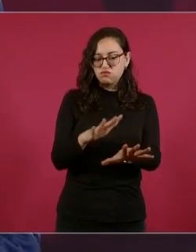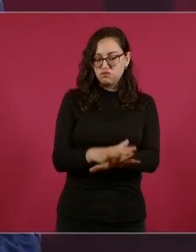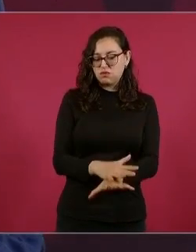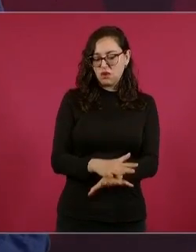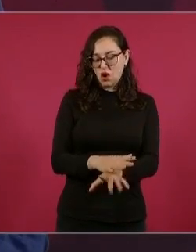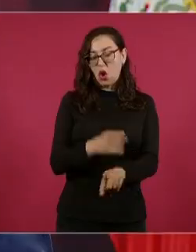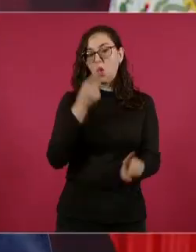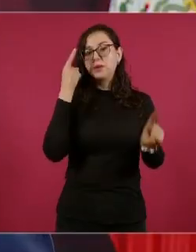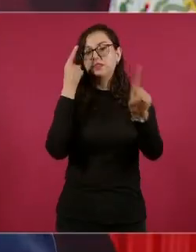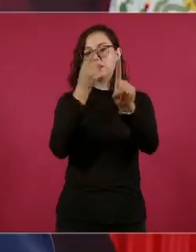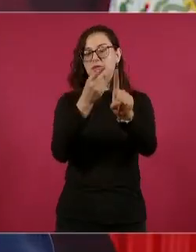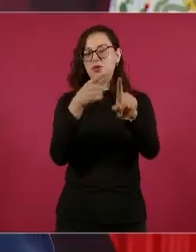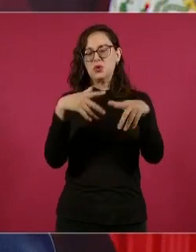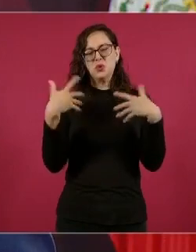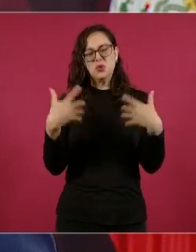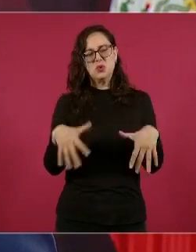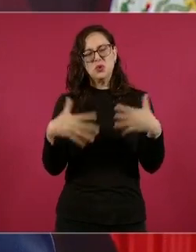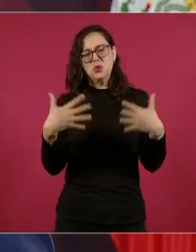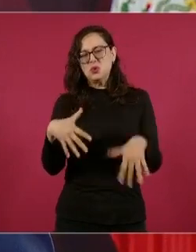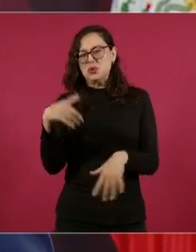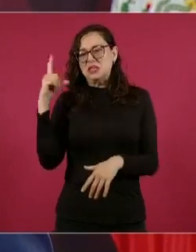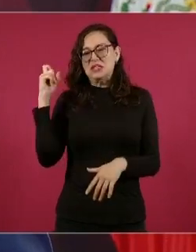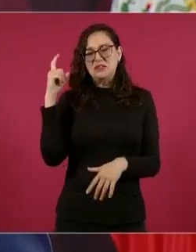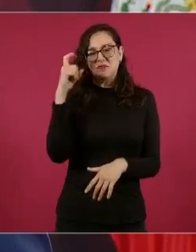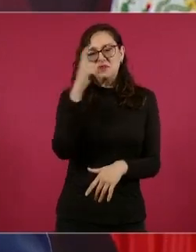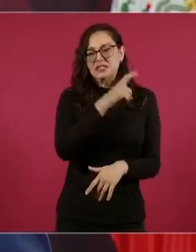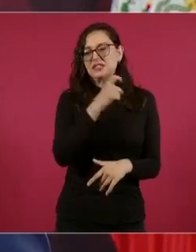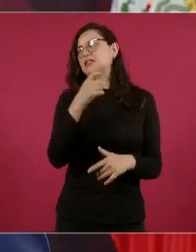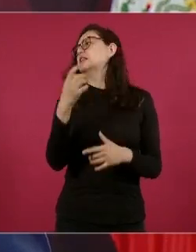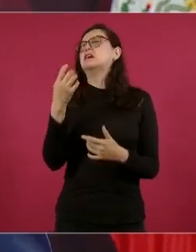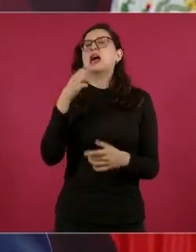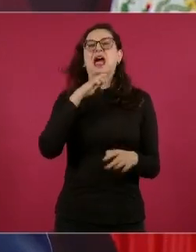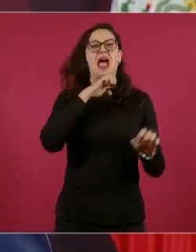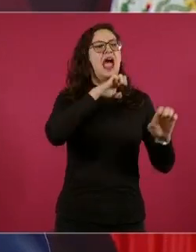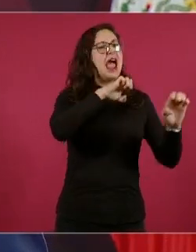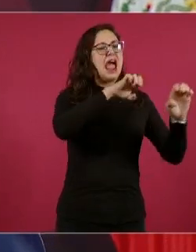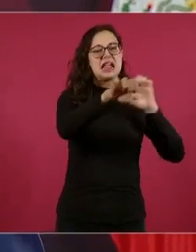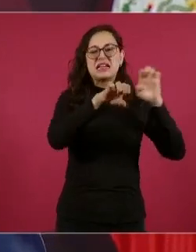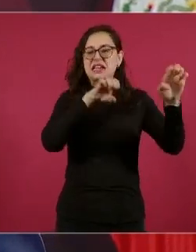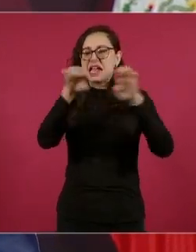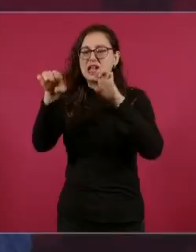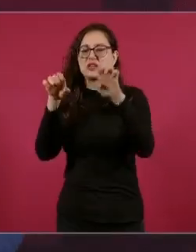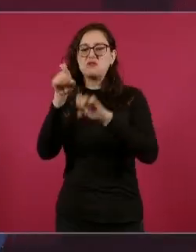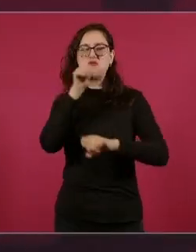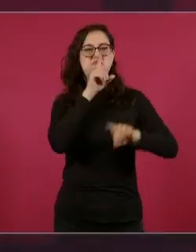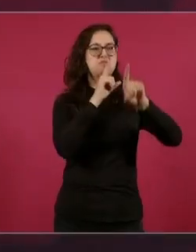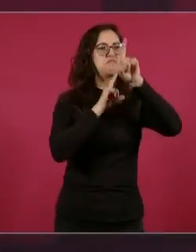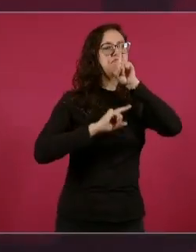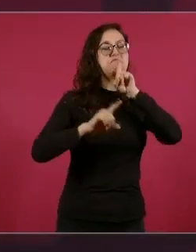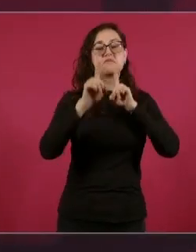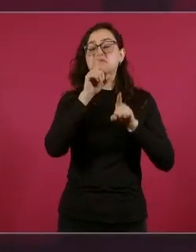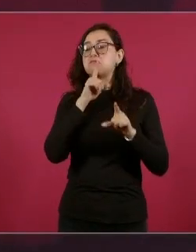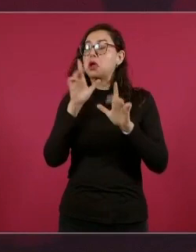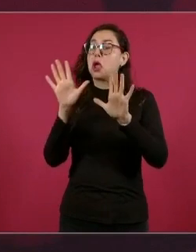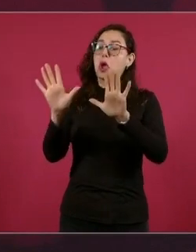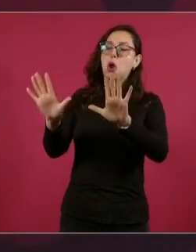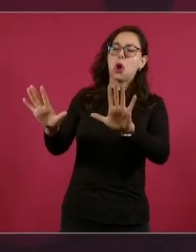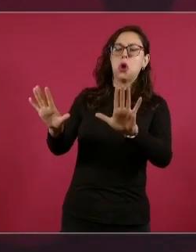propósito. Engañaron estos corruptos diciendo que con esa reforma